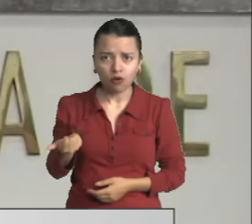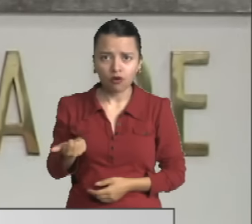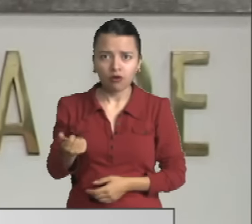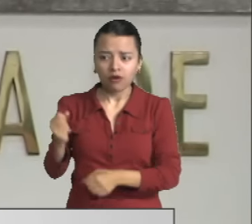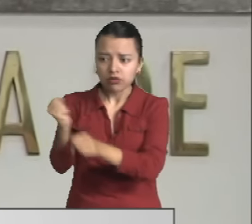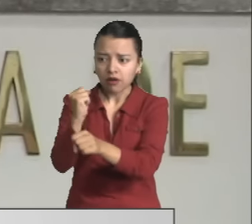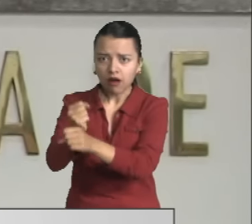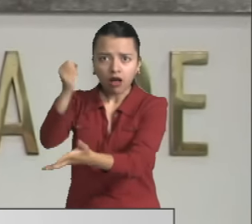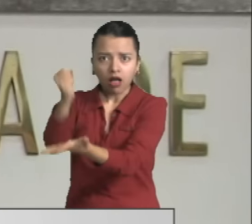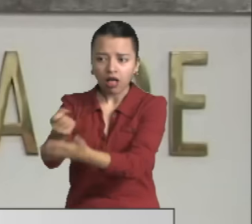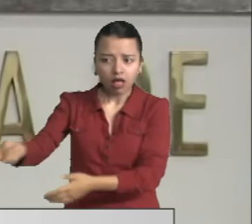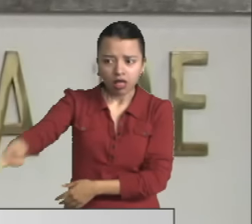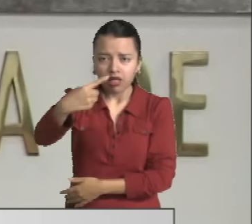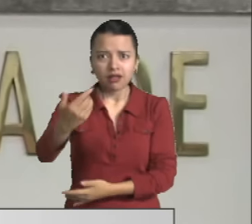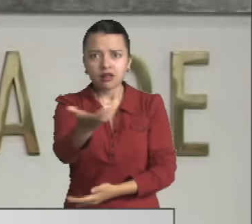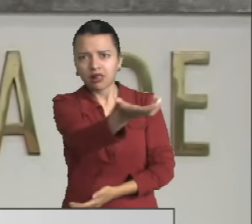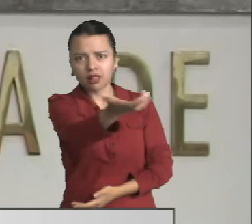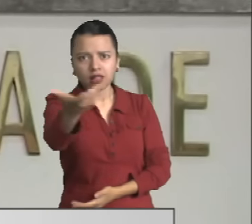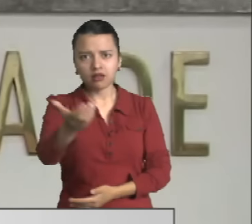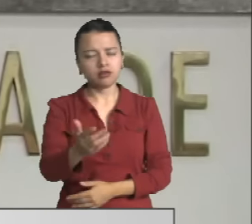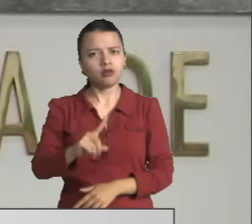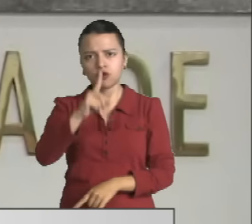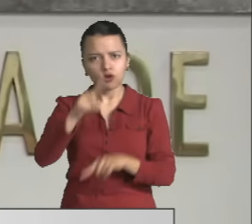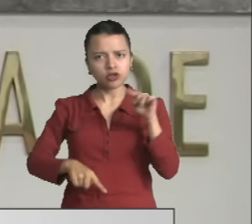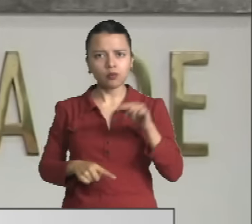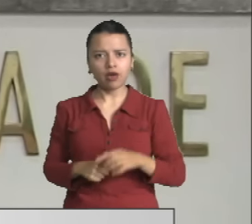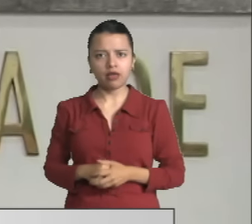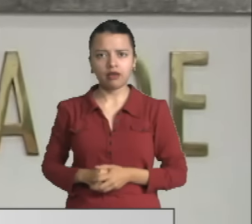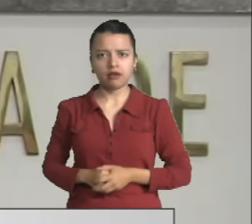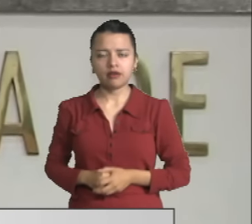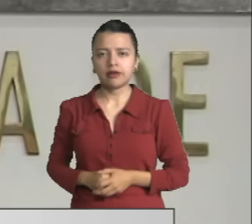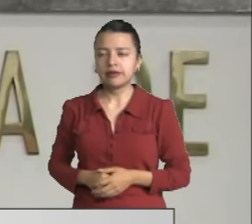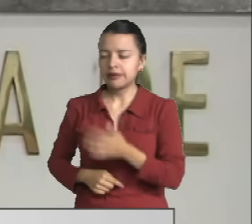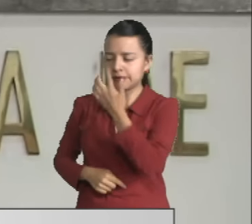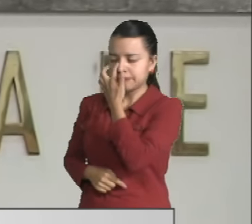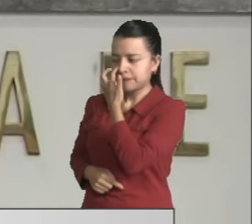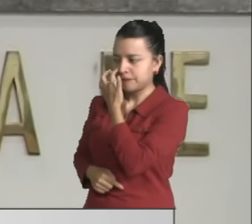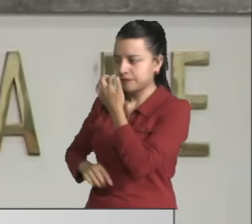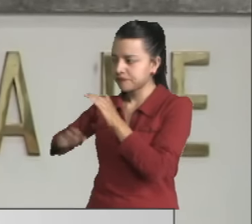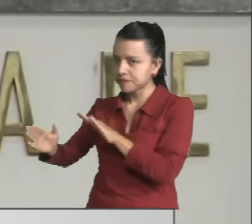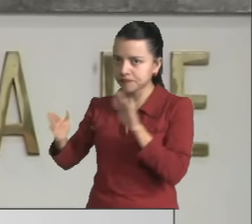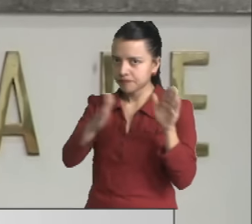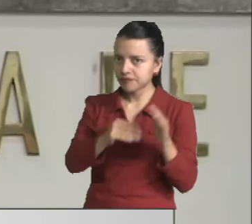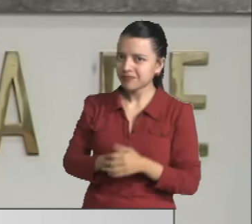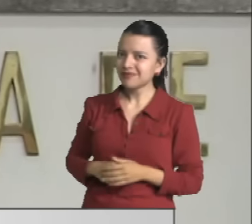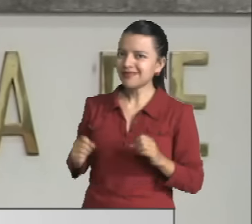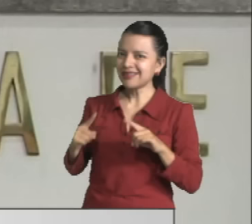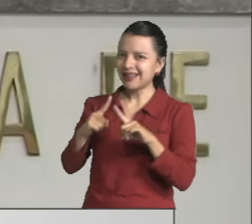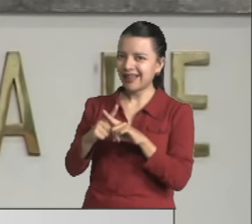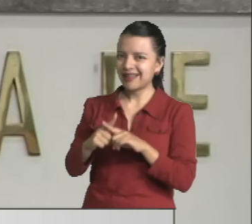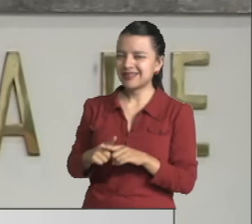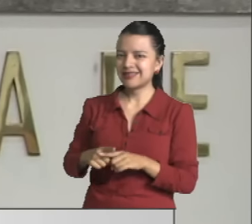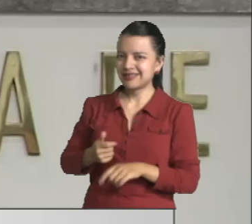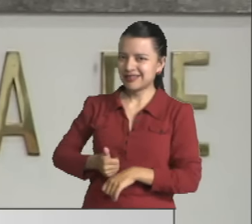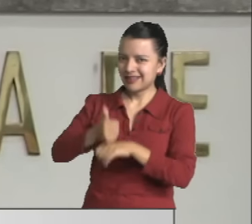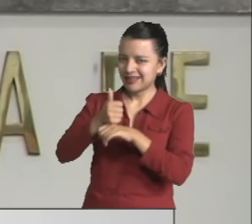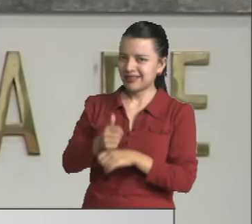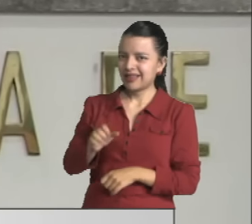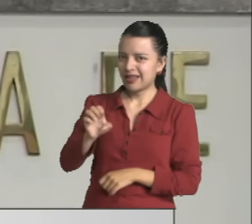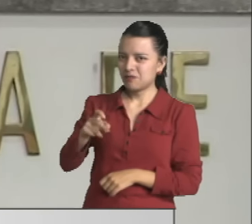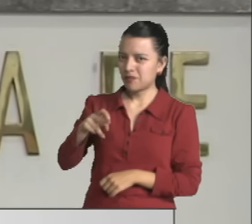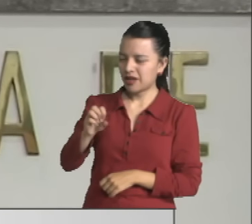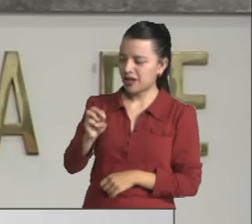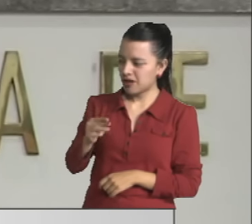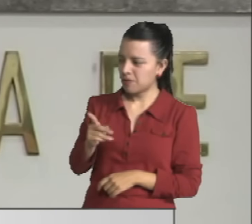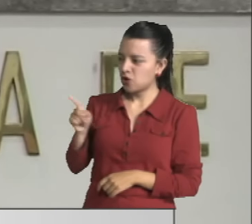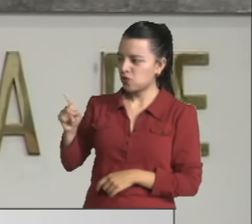seguir. Alcalde, la noticia del momento, el nombramiento del nuevo presidente de ISA, el exgerente de EPM, Jorge Andrés Carrillo, usted